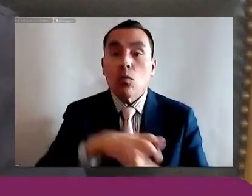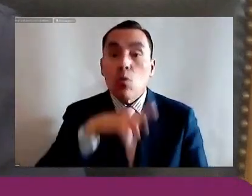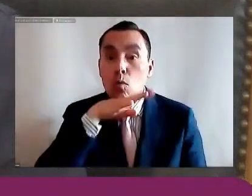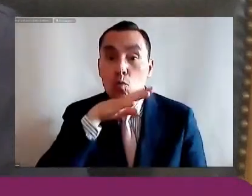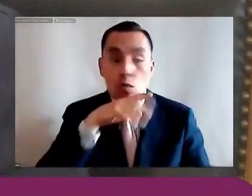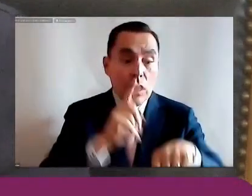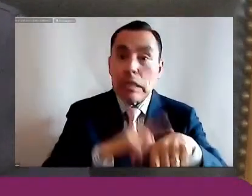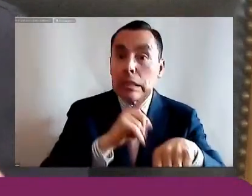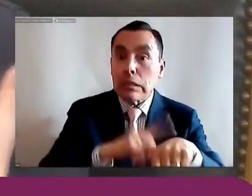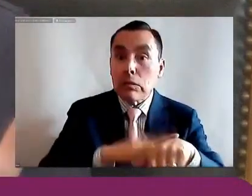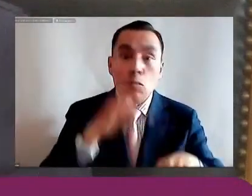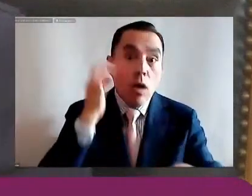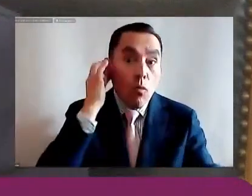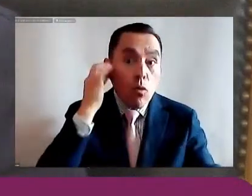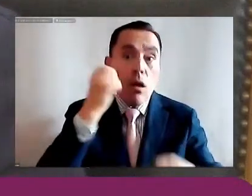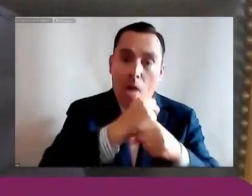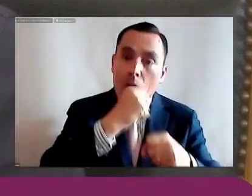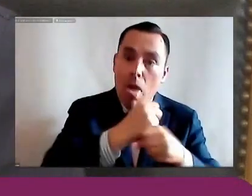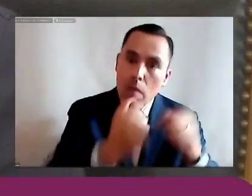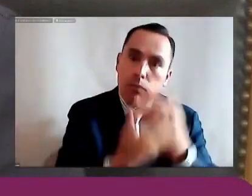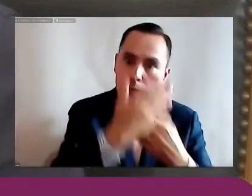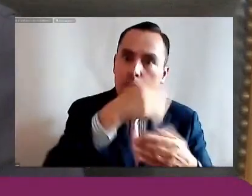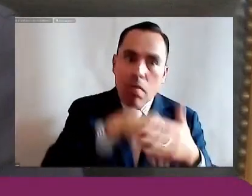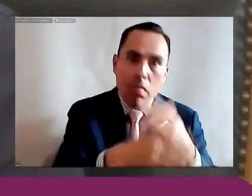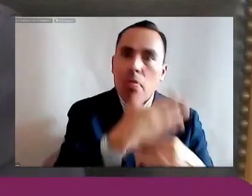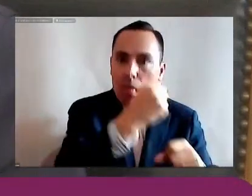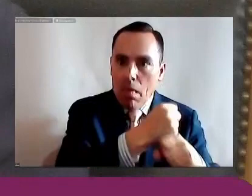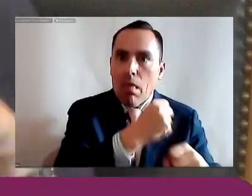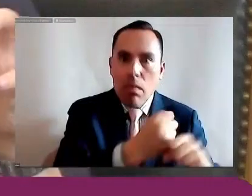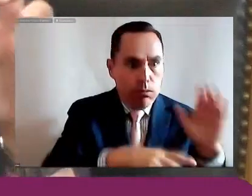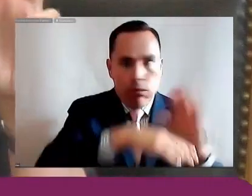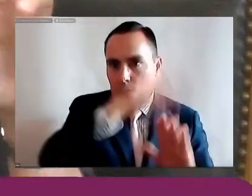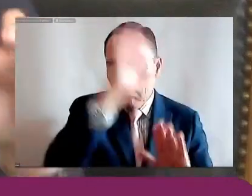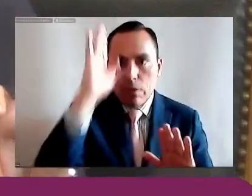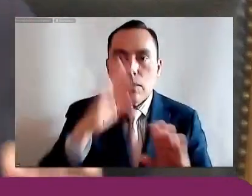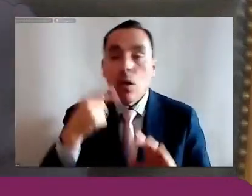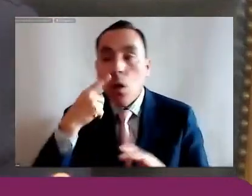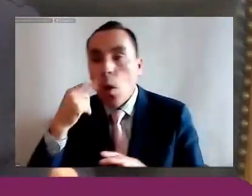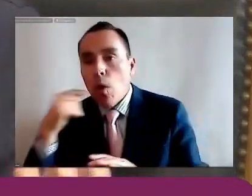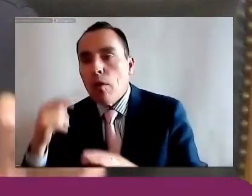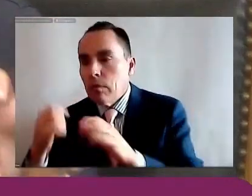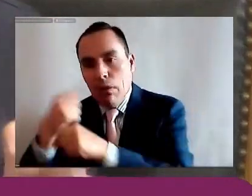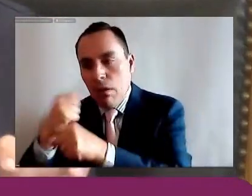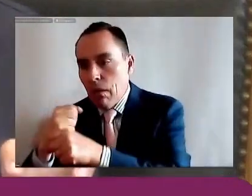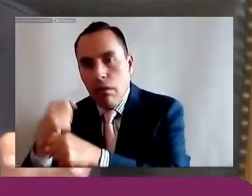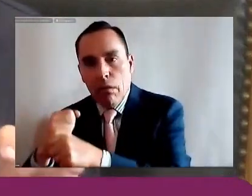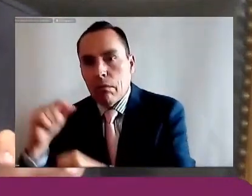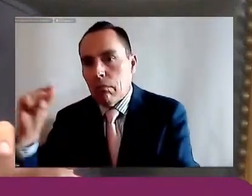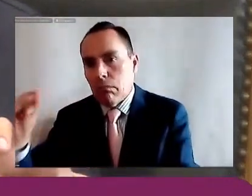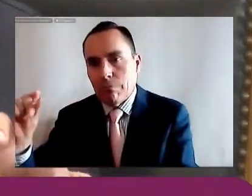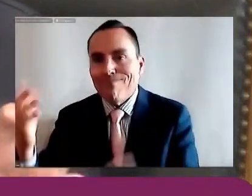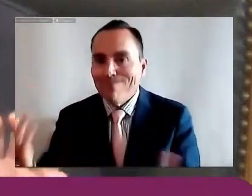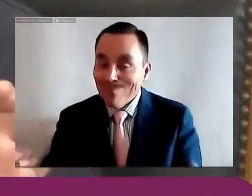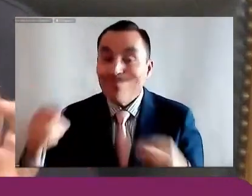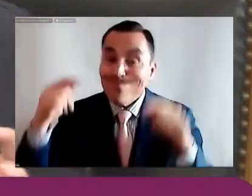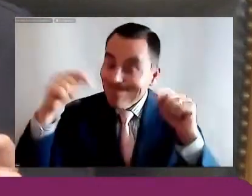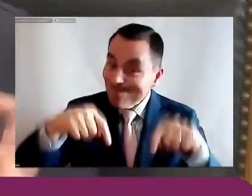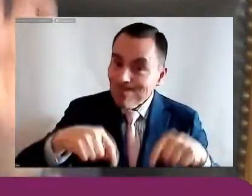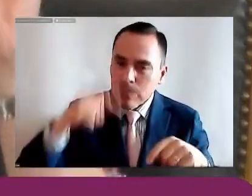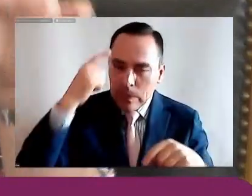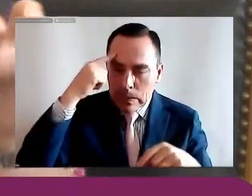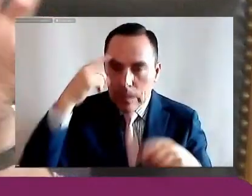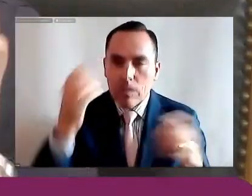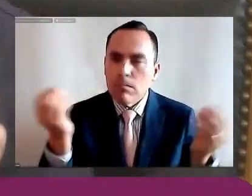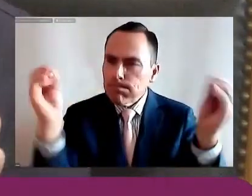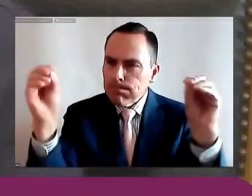y además hay que complementarlo con toda esta estadística más específica relacionada con labores de cuidado focalizada